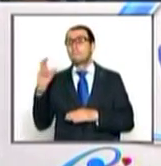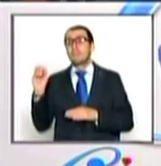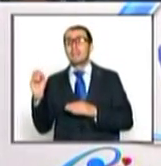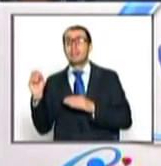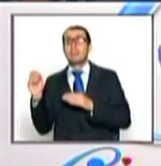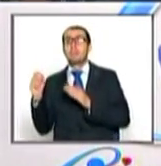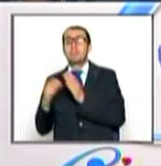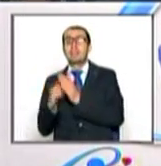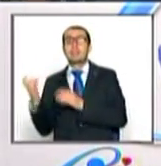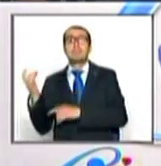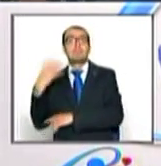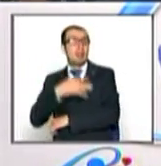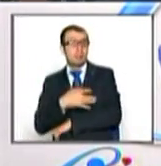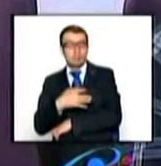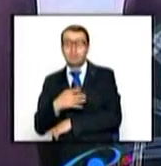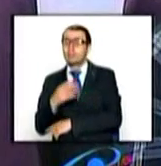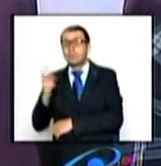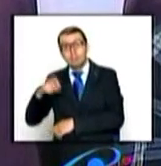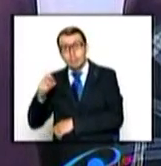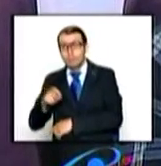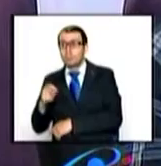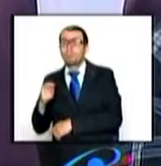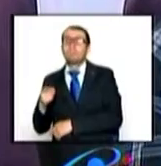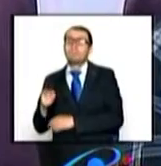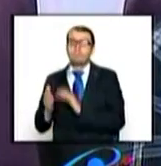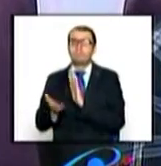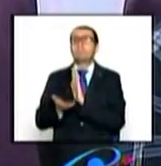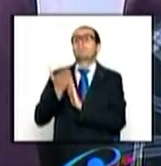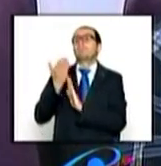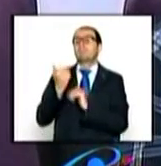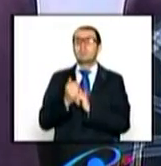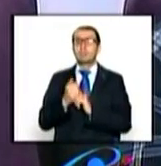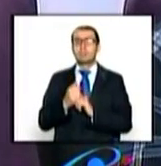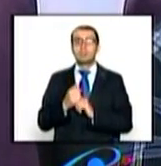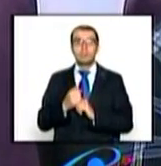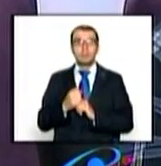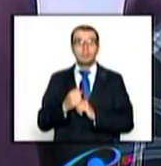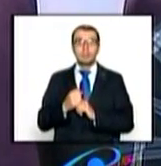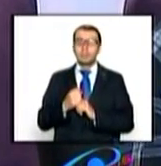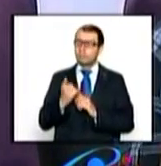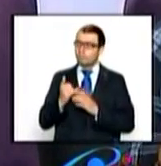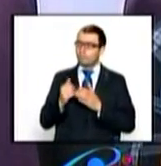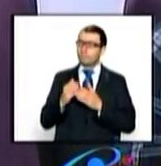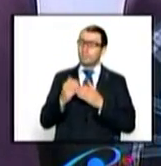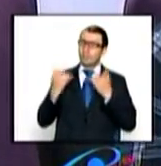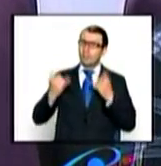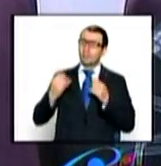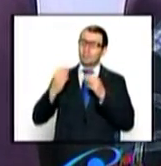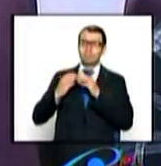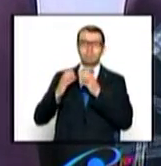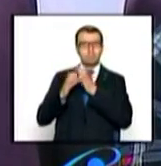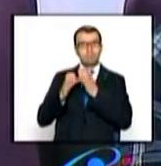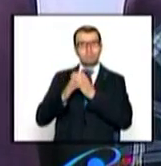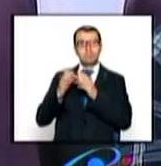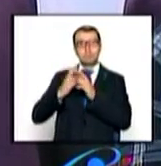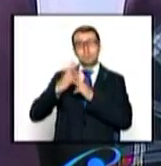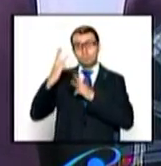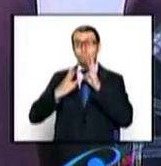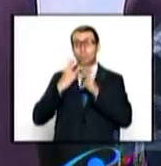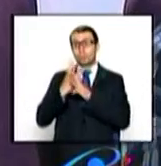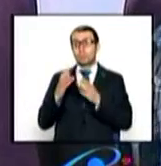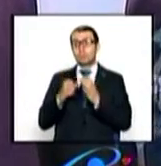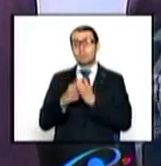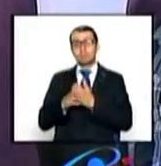y omega 3 nada. Por eso todas las personas actualmente, y lo dice la Sociedad Mundial y la Sociedad Colombiana de